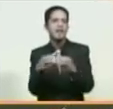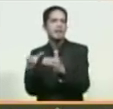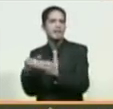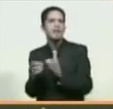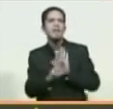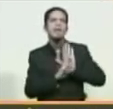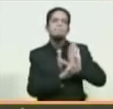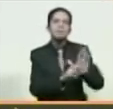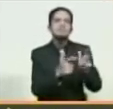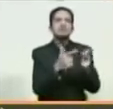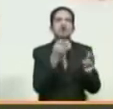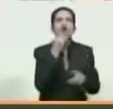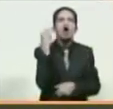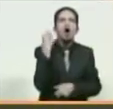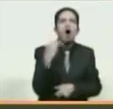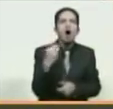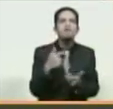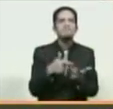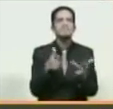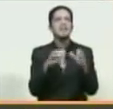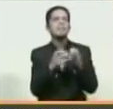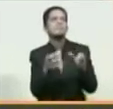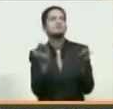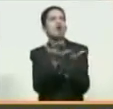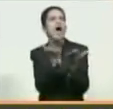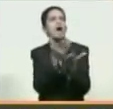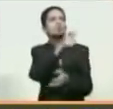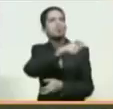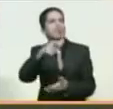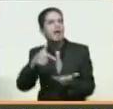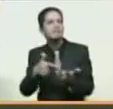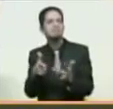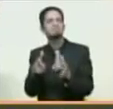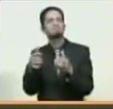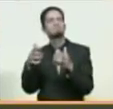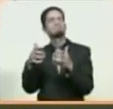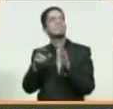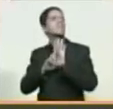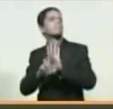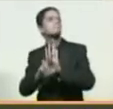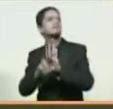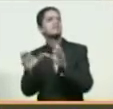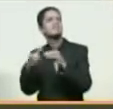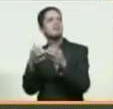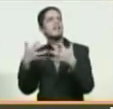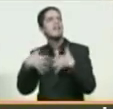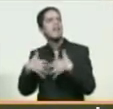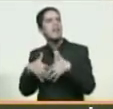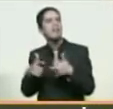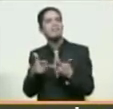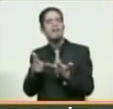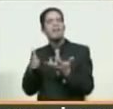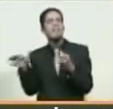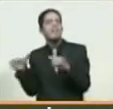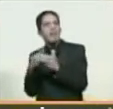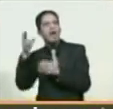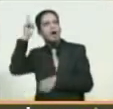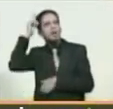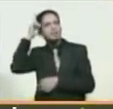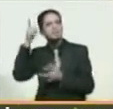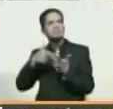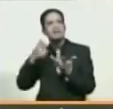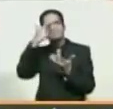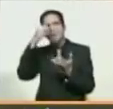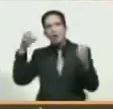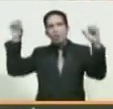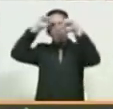de nuestra juventud, de nuestros estudiantes, de los sectores empresariales, de nuestros pueblos originarios, de nuestros adultos